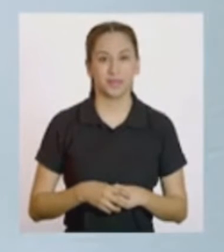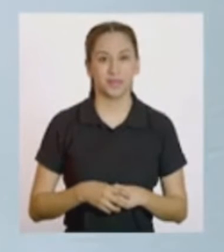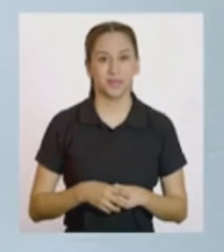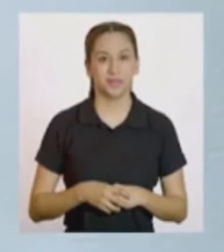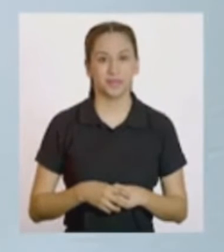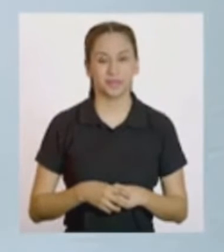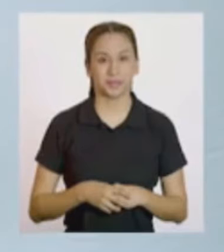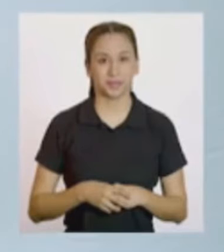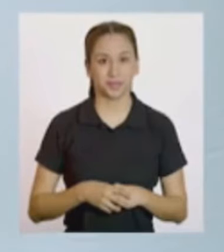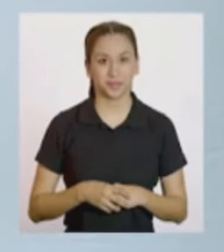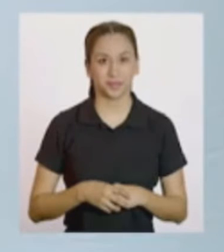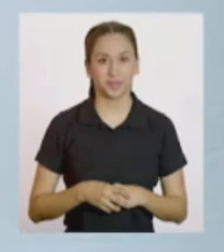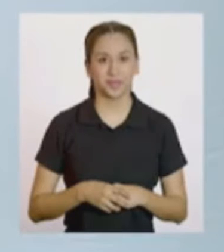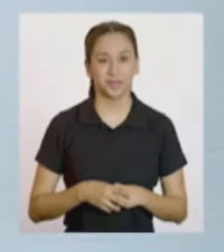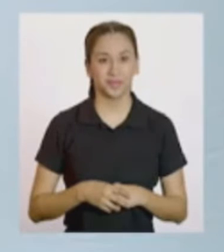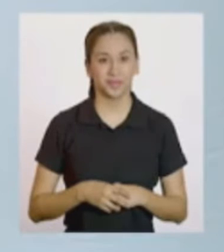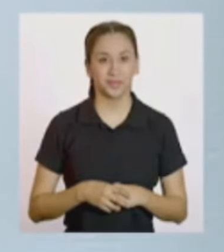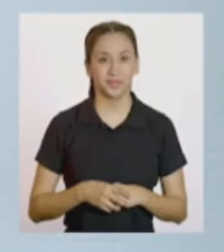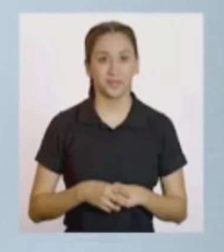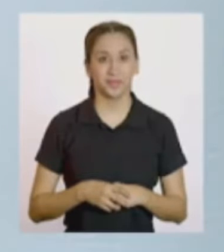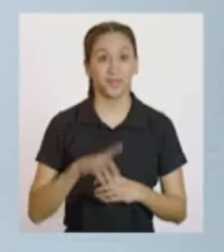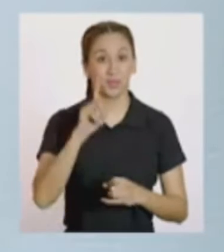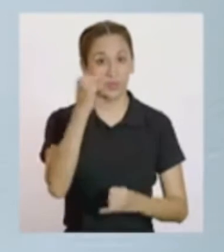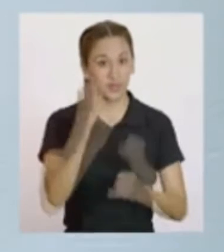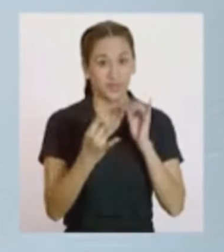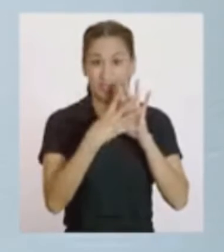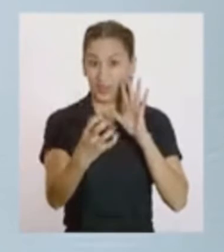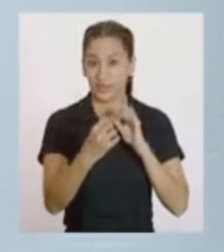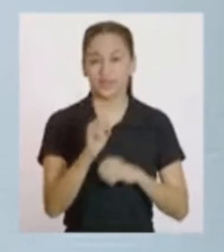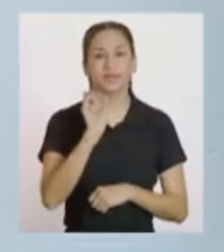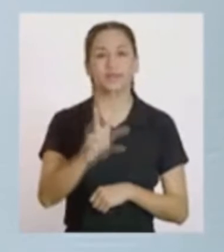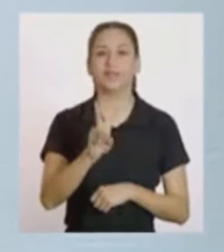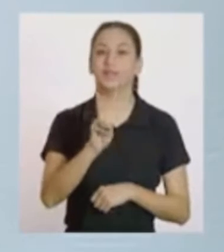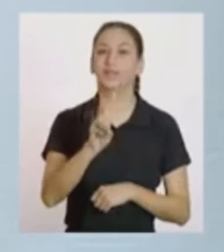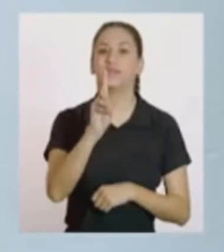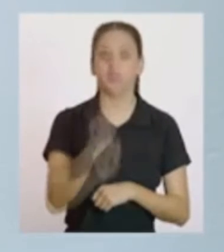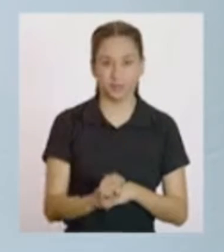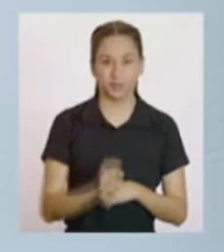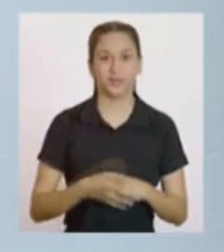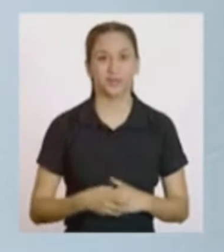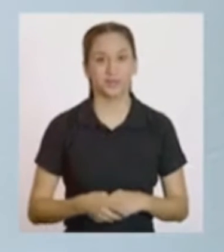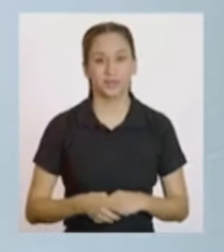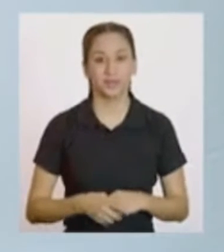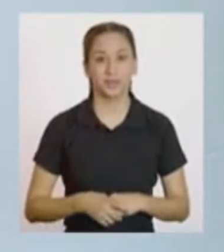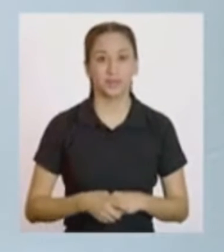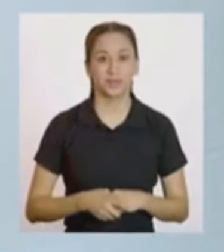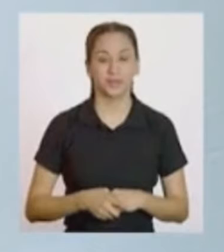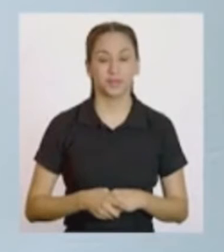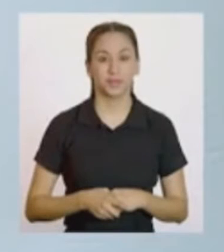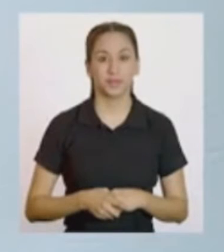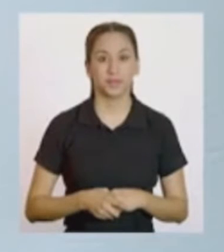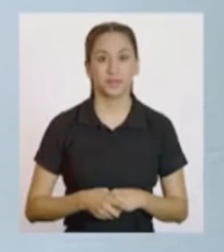adelante, centro, abro, cerré. Una última vez. 3, 2, 1, va.